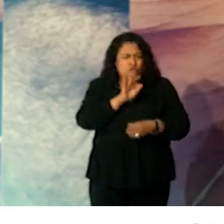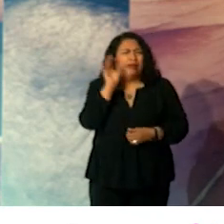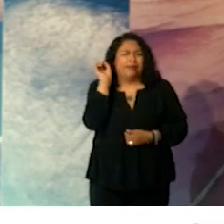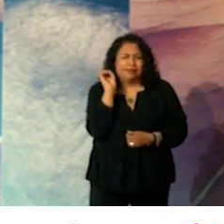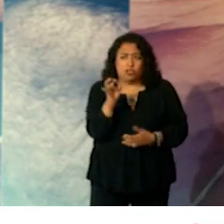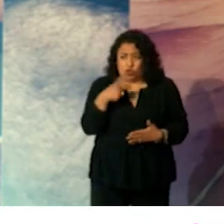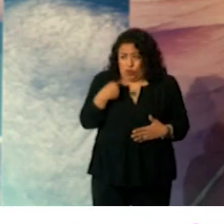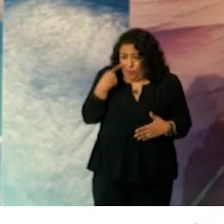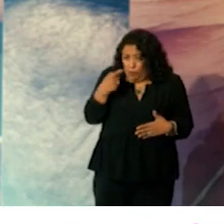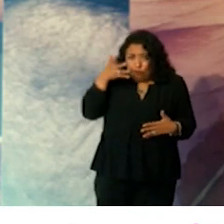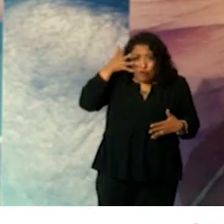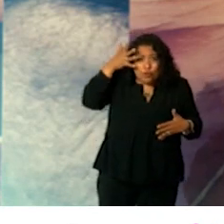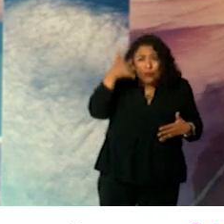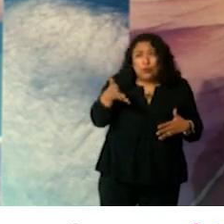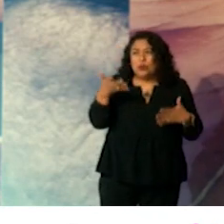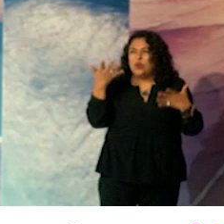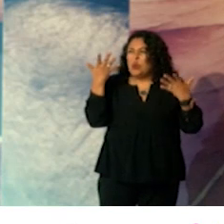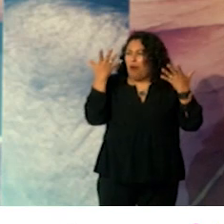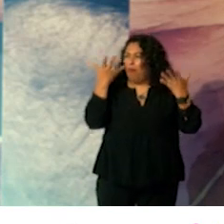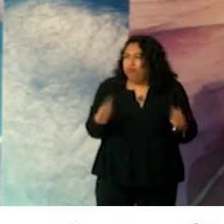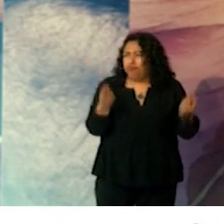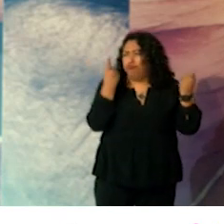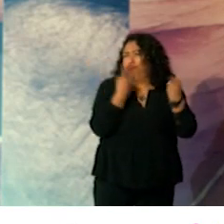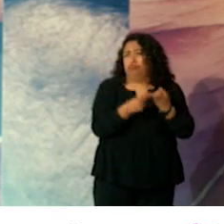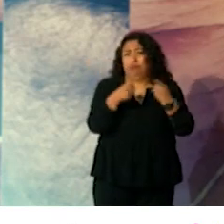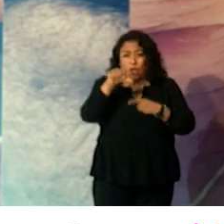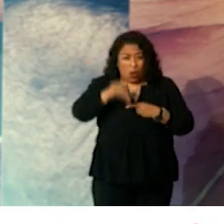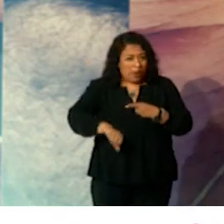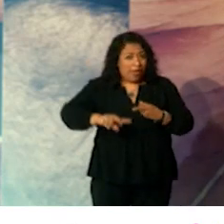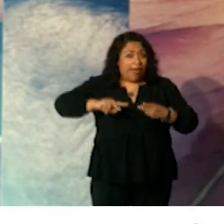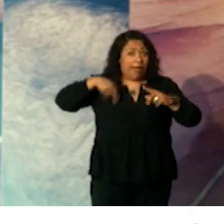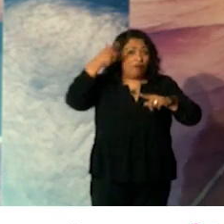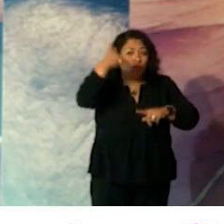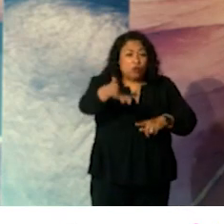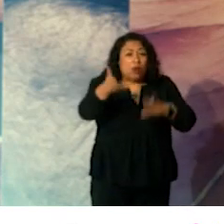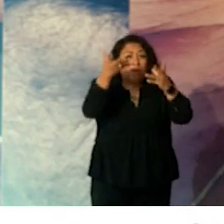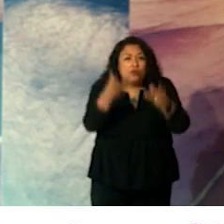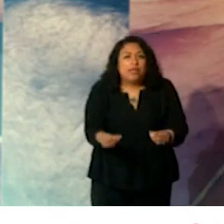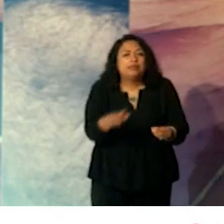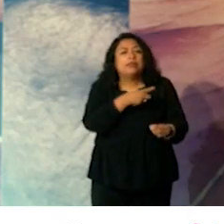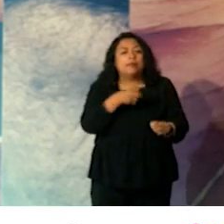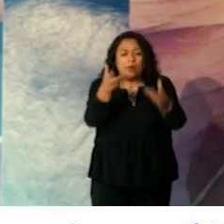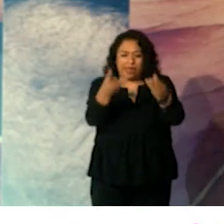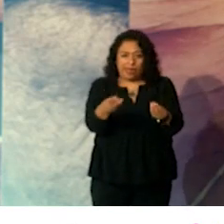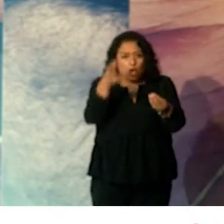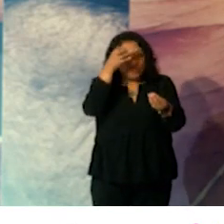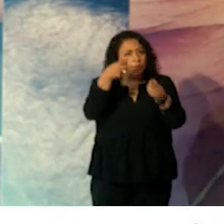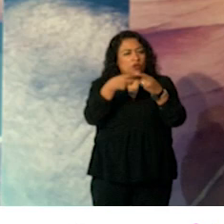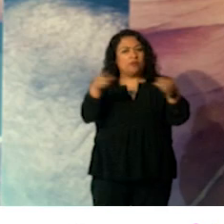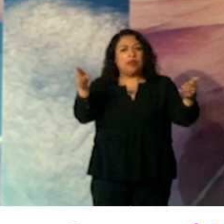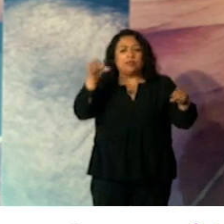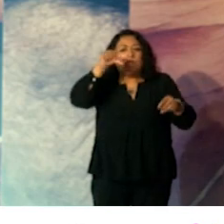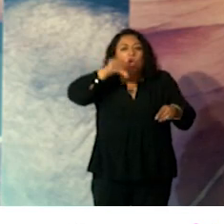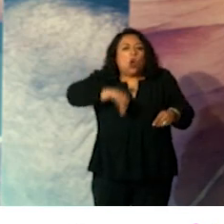más, yo veo un futuro mucho más abundante que el que tenemos. Solamente que abundancia hay que entenderla diferente a